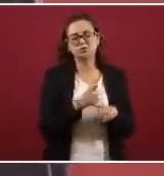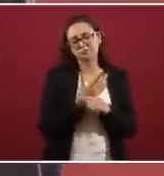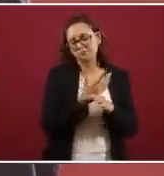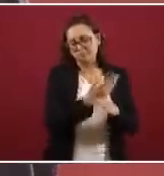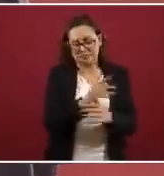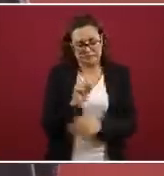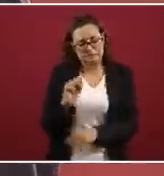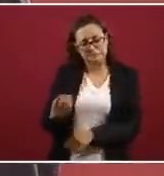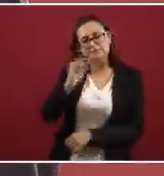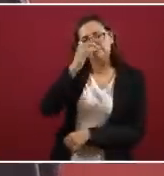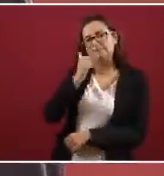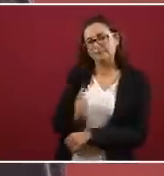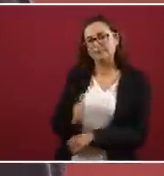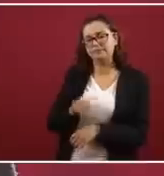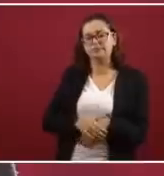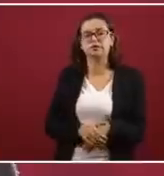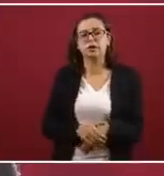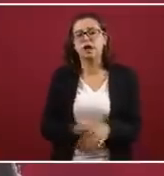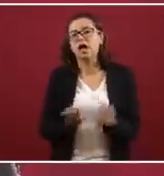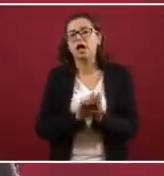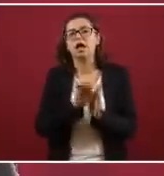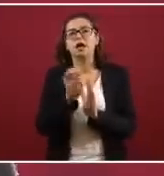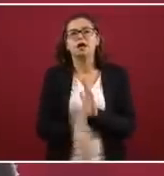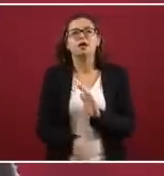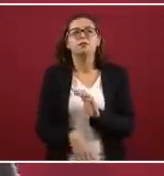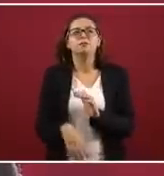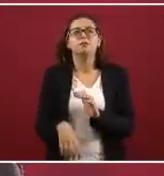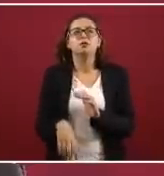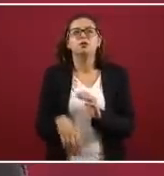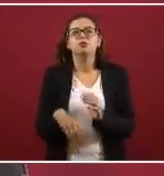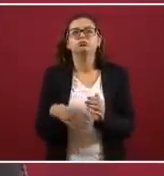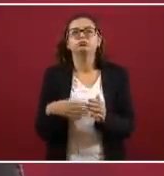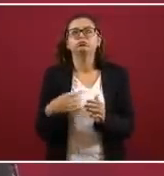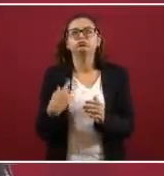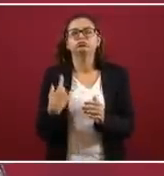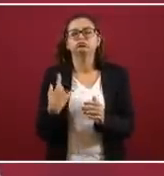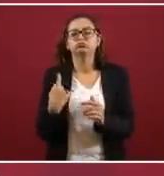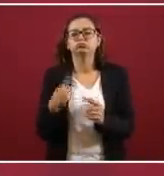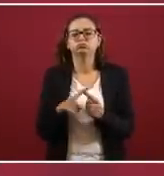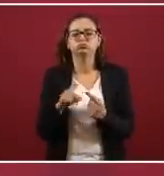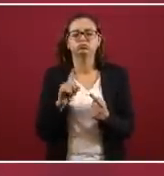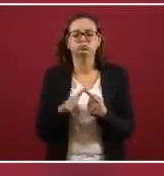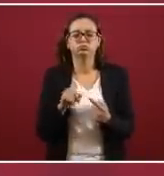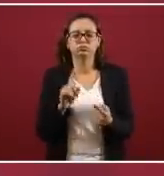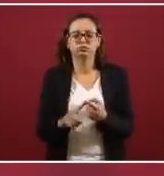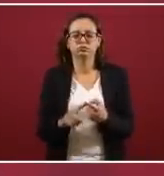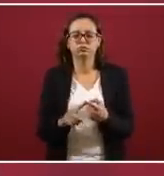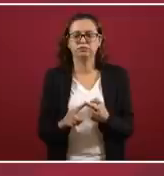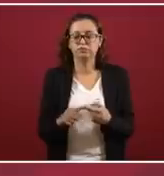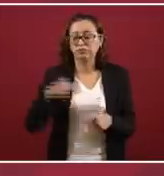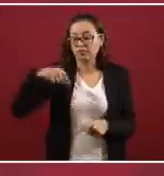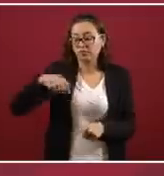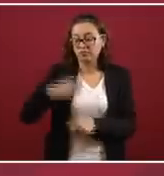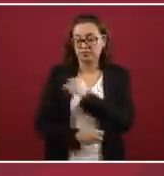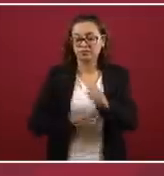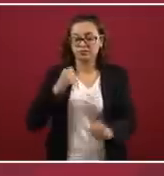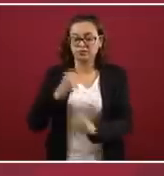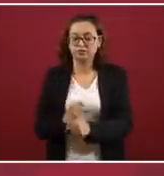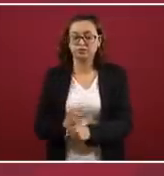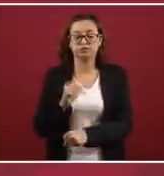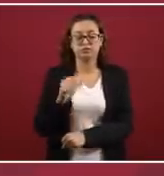ejemplos. Primero, que cuando se incrementó el salario mínimo este año